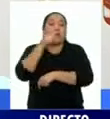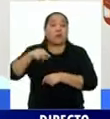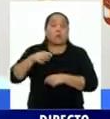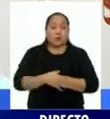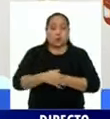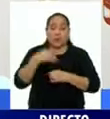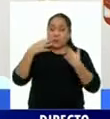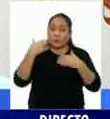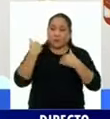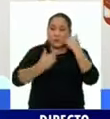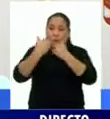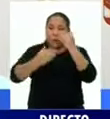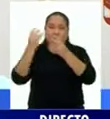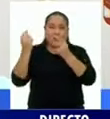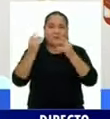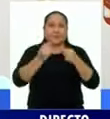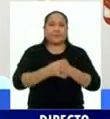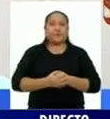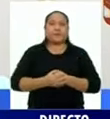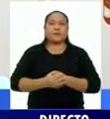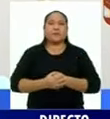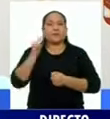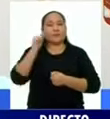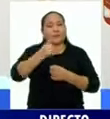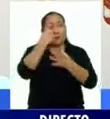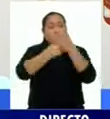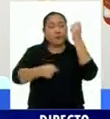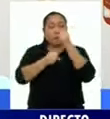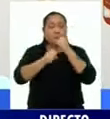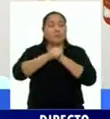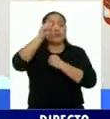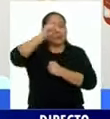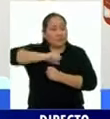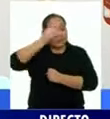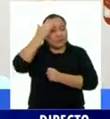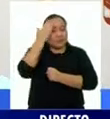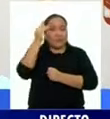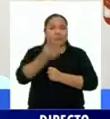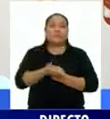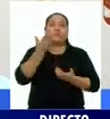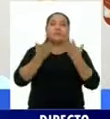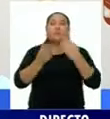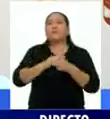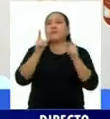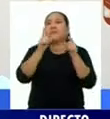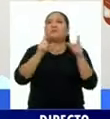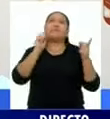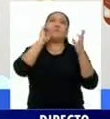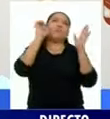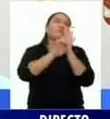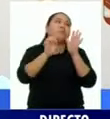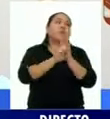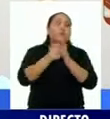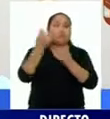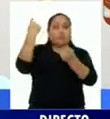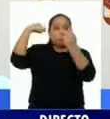está avanzando rápidamente. Con esa confianza, seguramente sectores como el